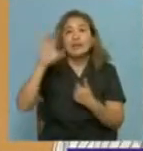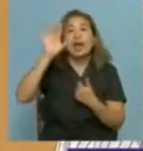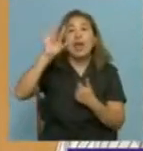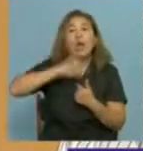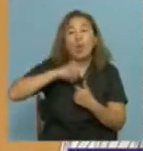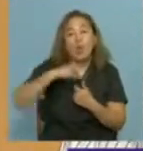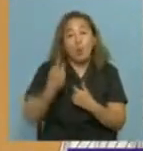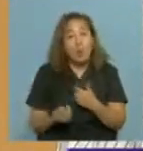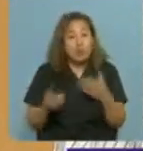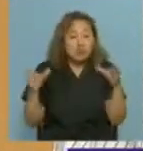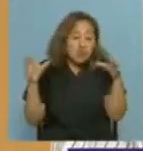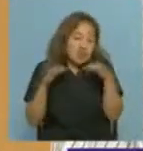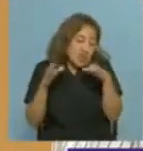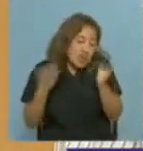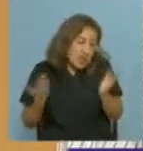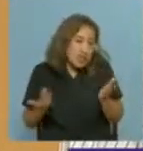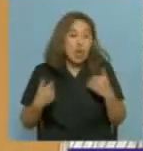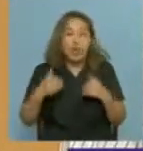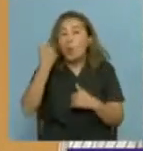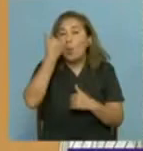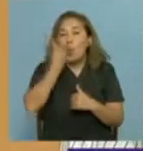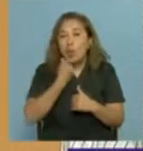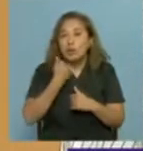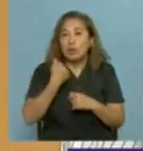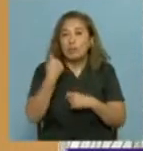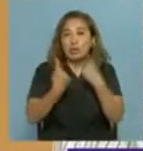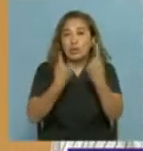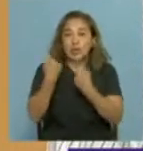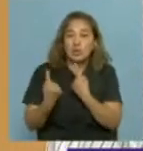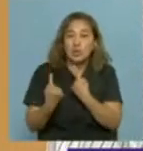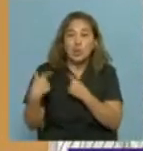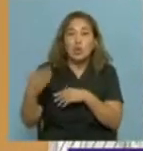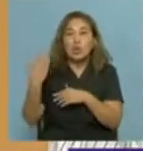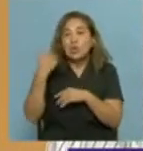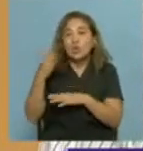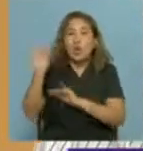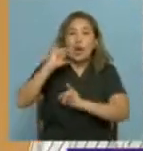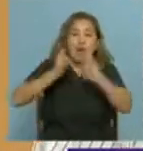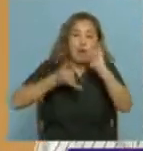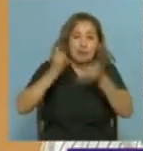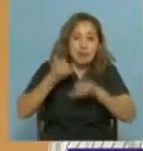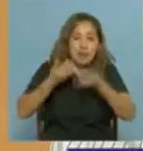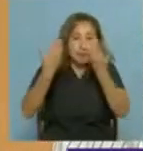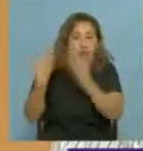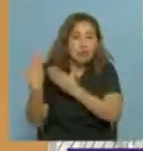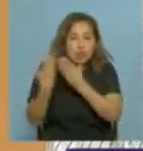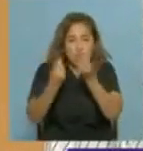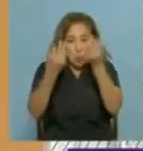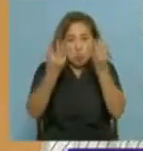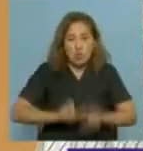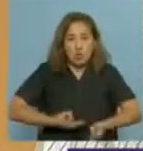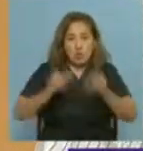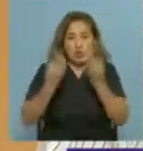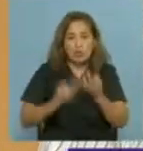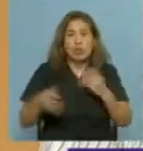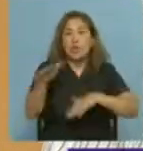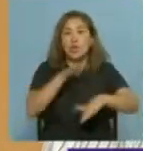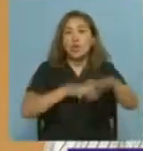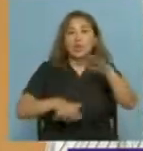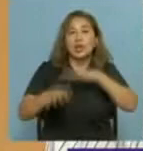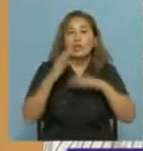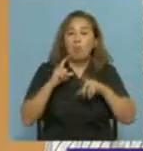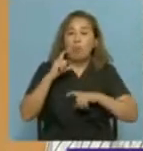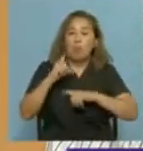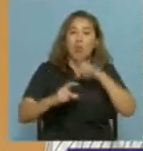muy chica pero muy acogedora para cada uno de nosotros que nos han tratado muy bien y esta aunque estamos organizándonos